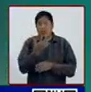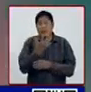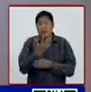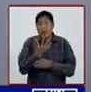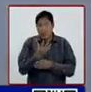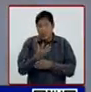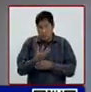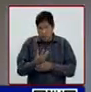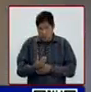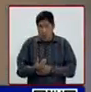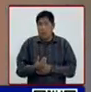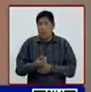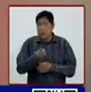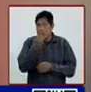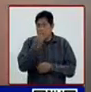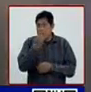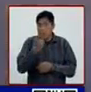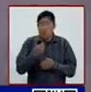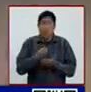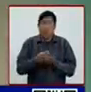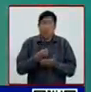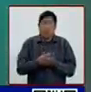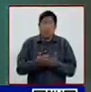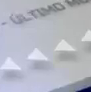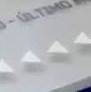acabando los recursos